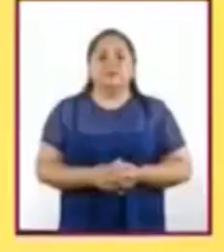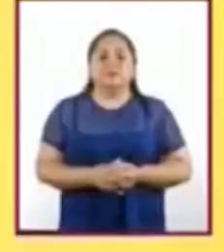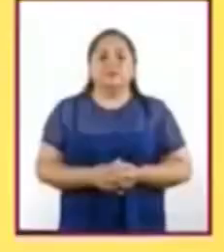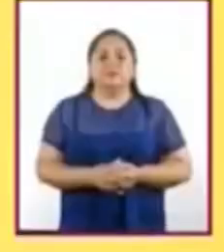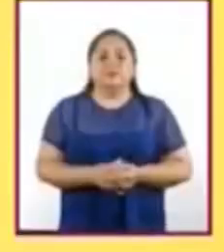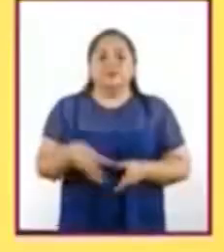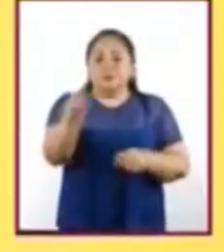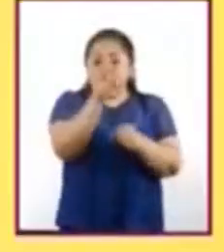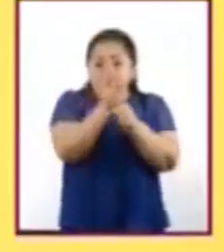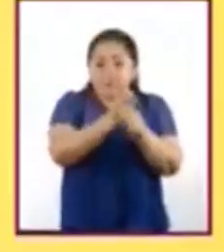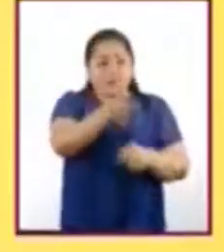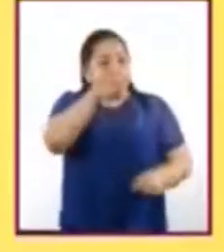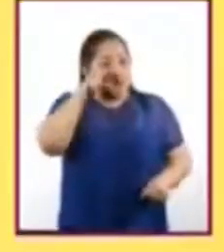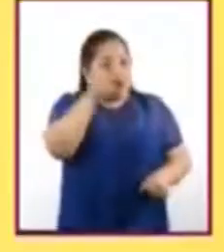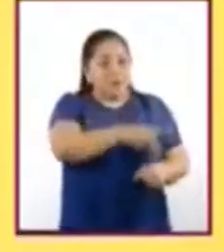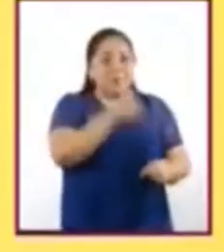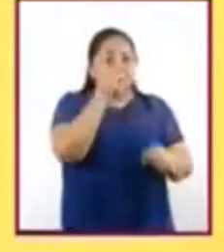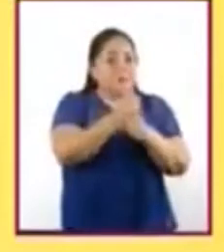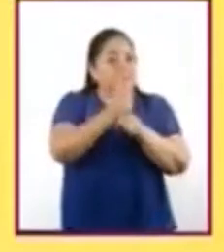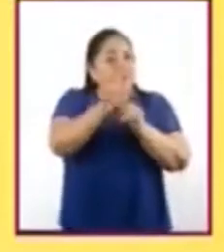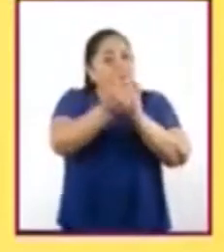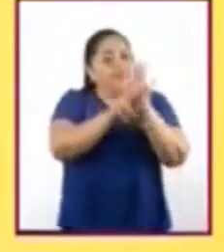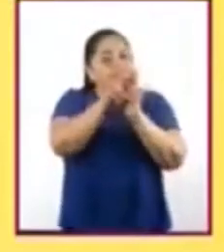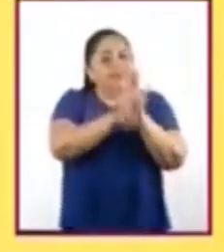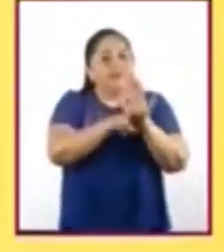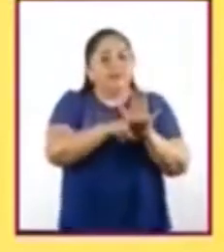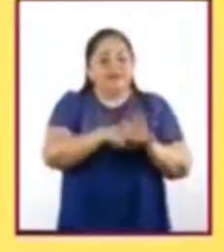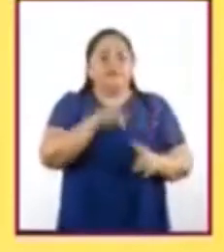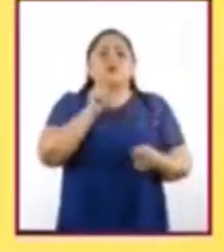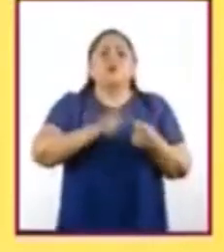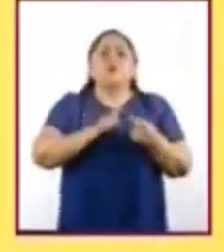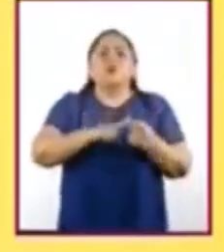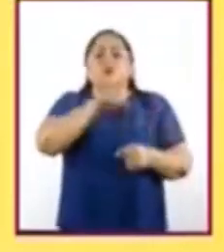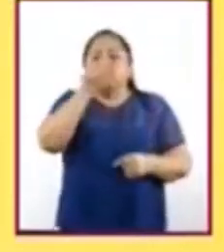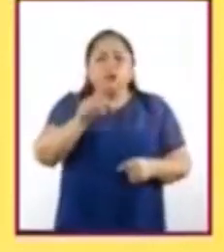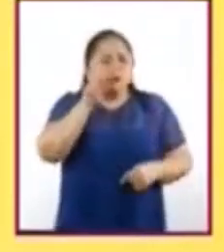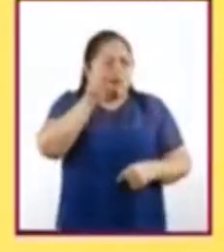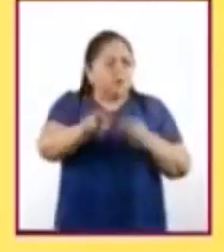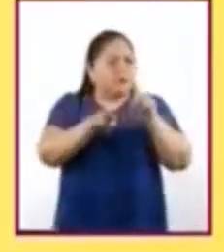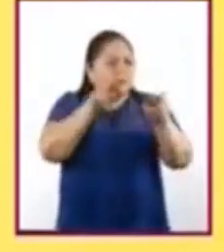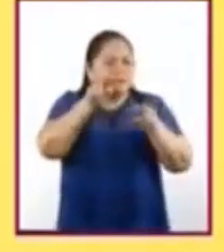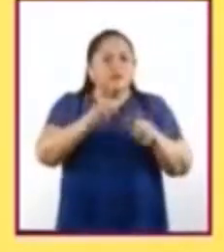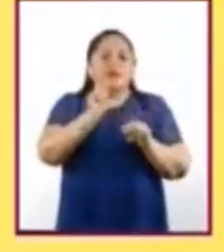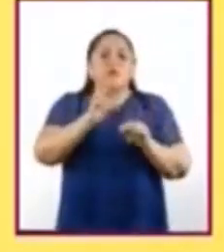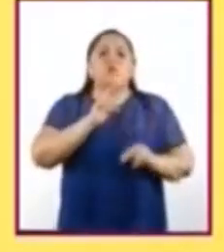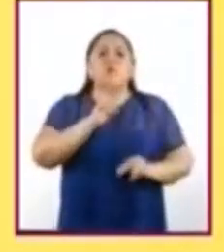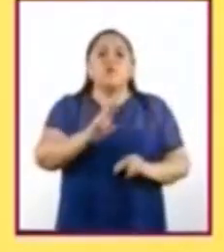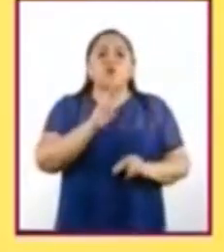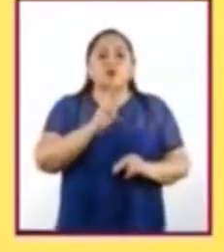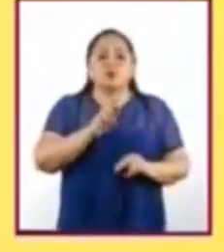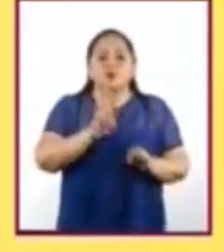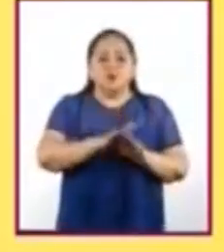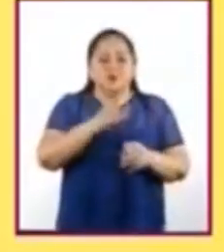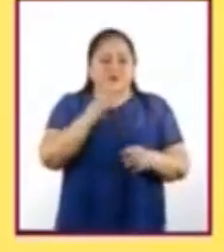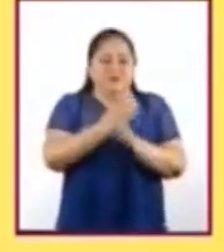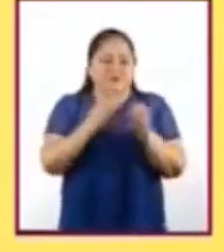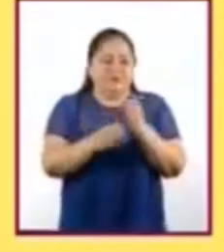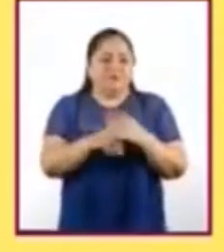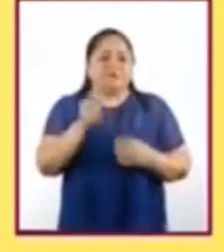Los invitamos a ver el primer video de 3, donde irán encontrando las respuestas a estas